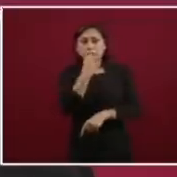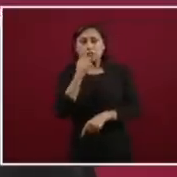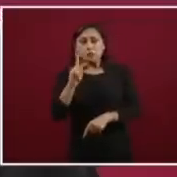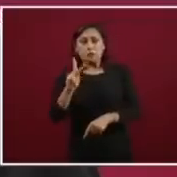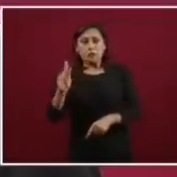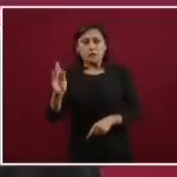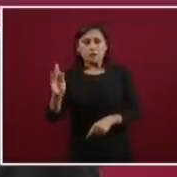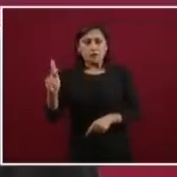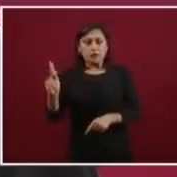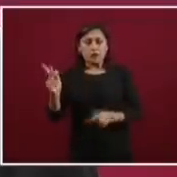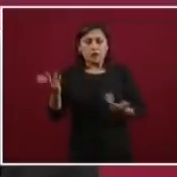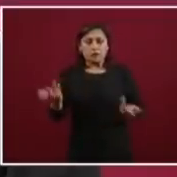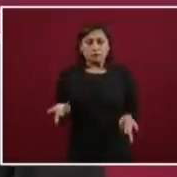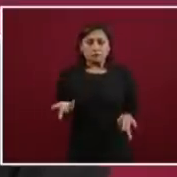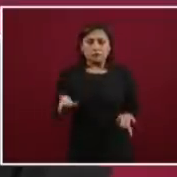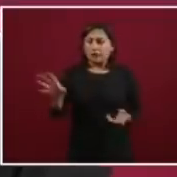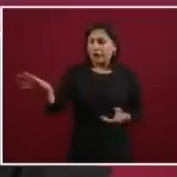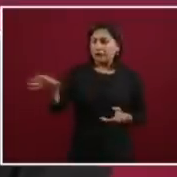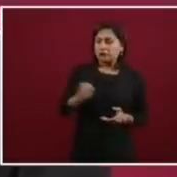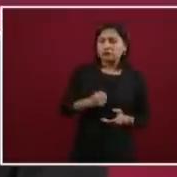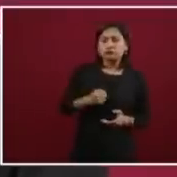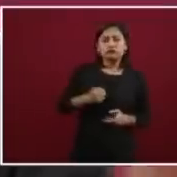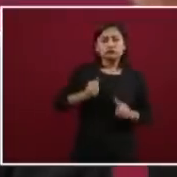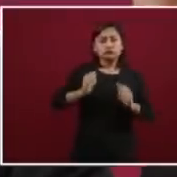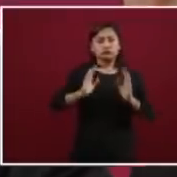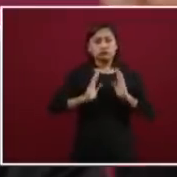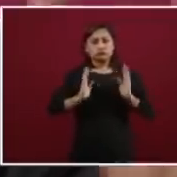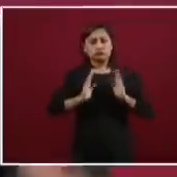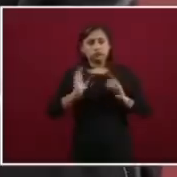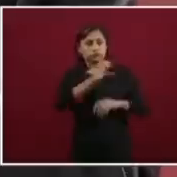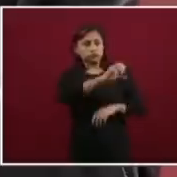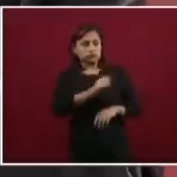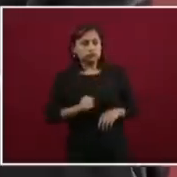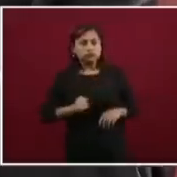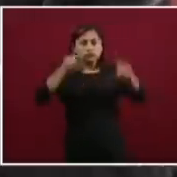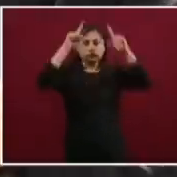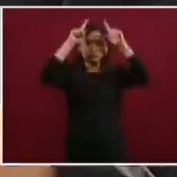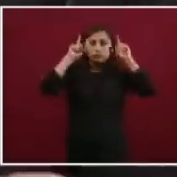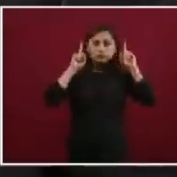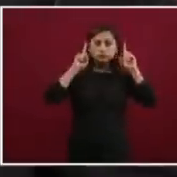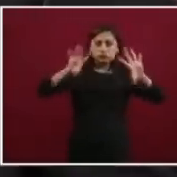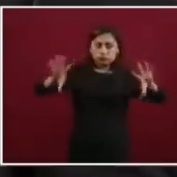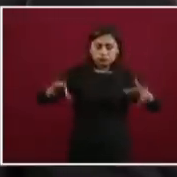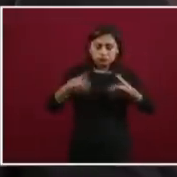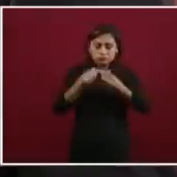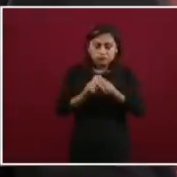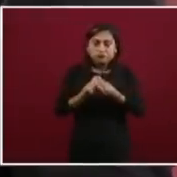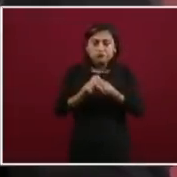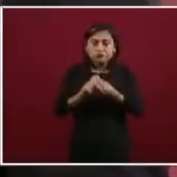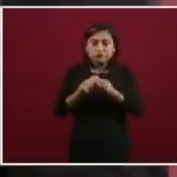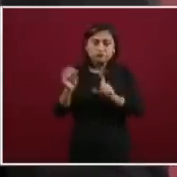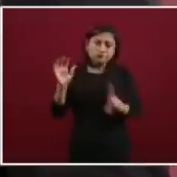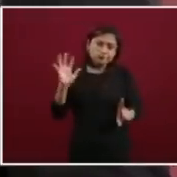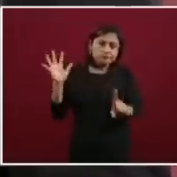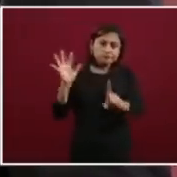y usaban el ejército y usaban a la marina para operativos especiales